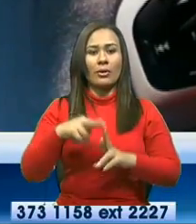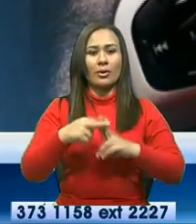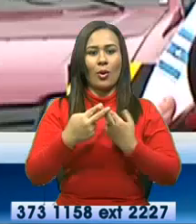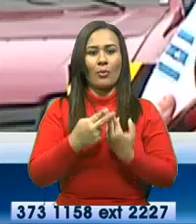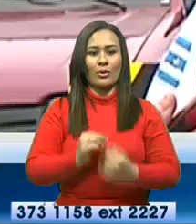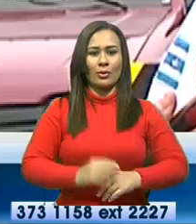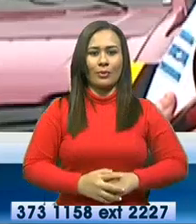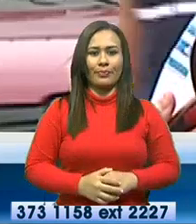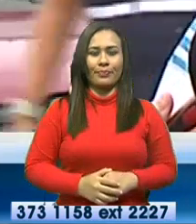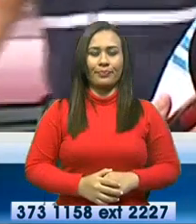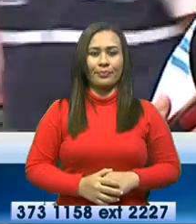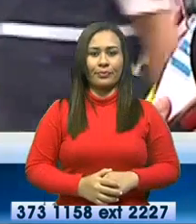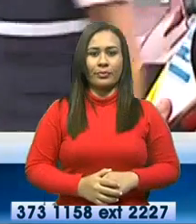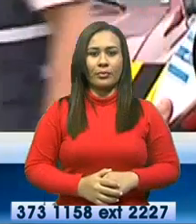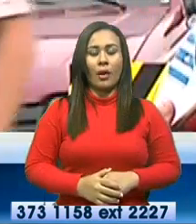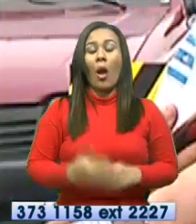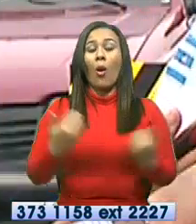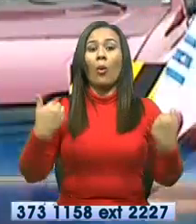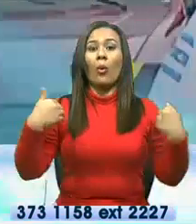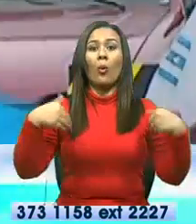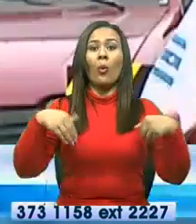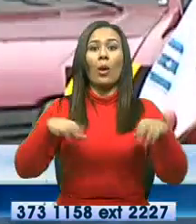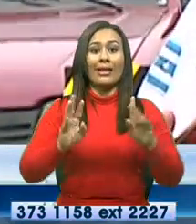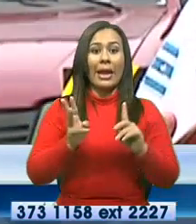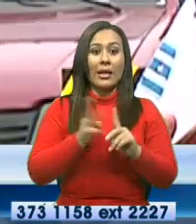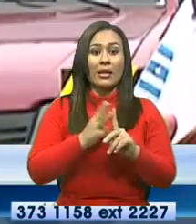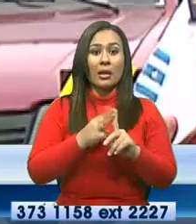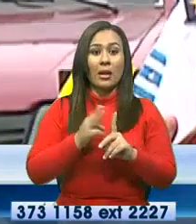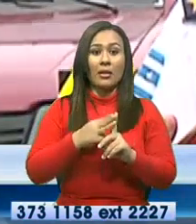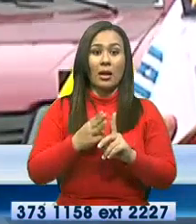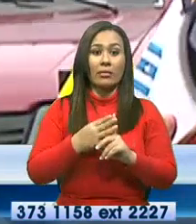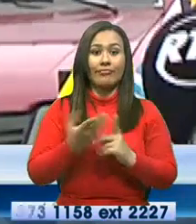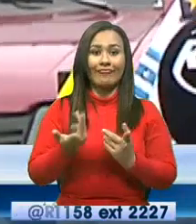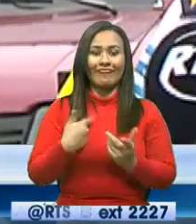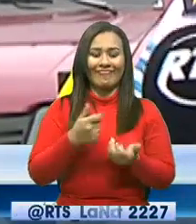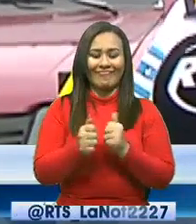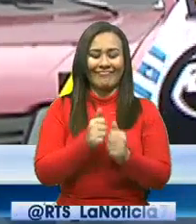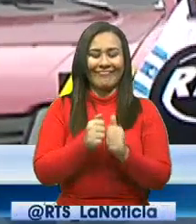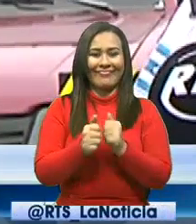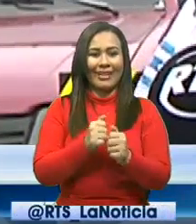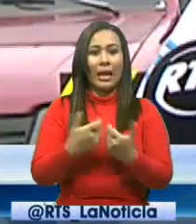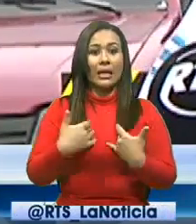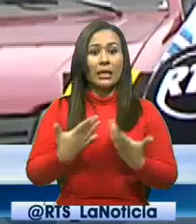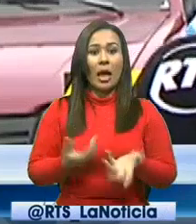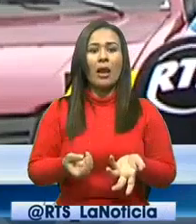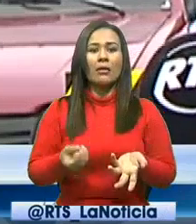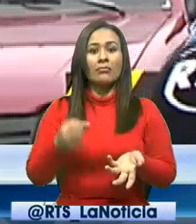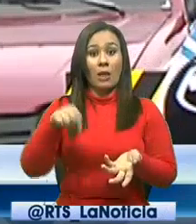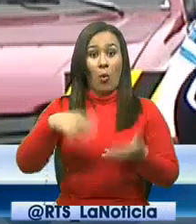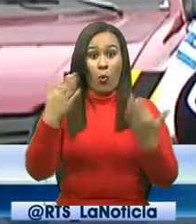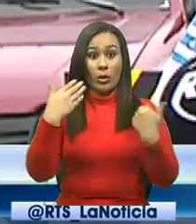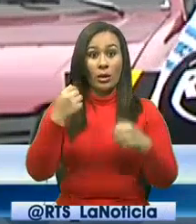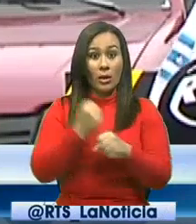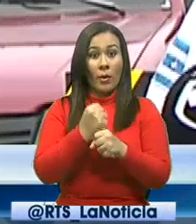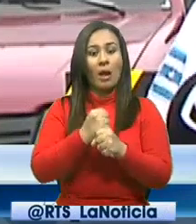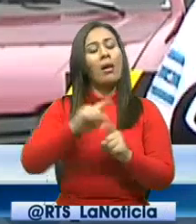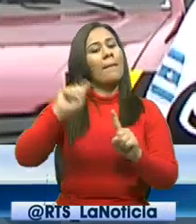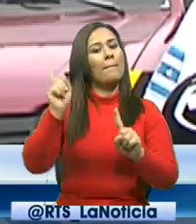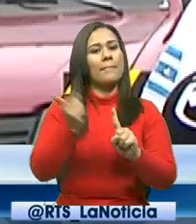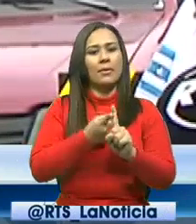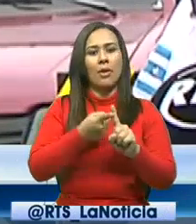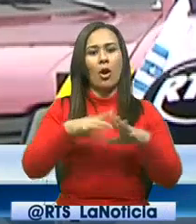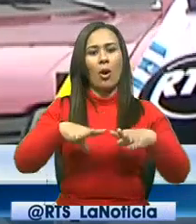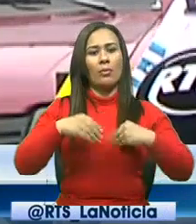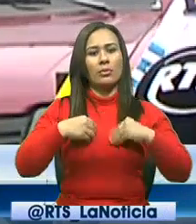horas. Cualquier plataforma extranjera que quiera operar en la ciudad de Guayaquil tiene que hacerlo en el marco de la ley, es decir, que lo tienen que hacer